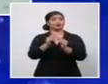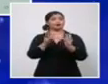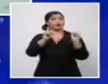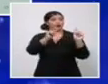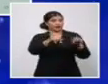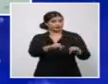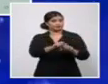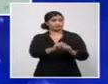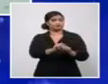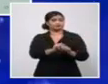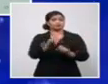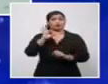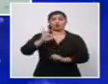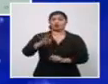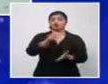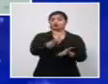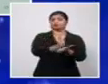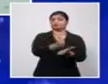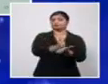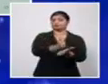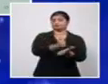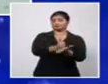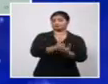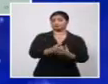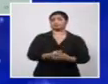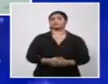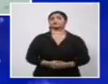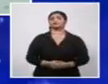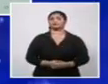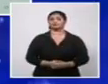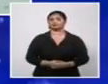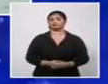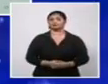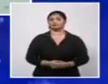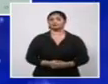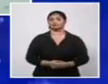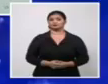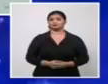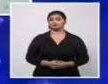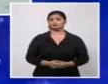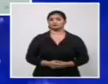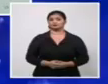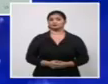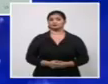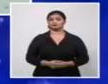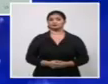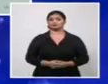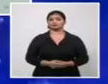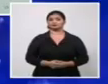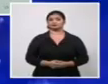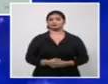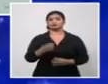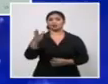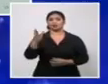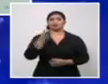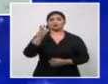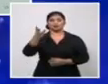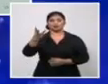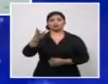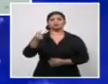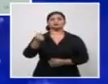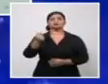municipio Cabecera, que es el que tiene una mayor afectación, 3 de Esmeralda, 2 de